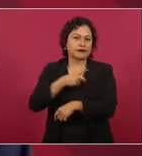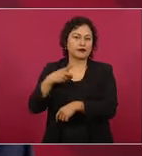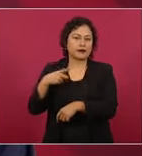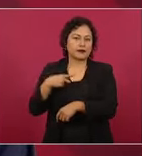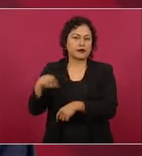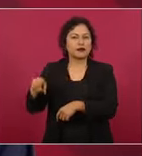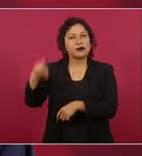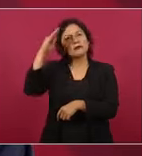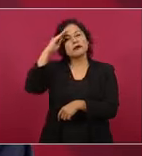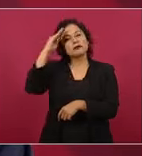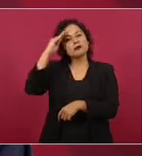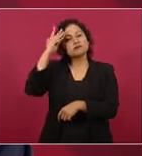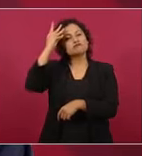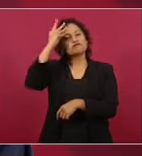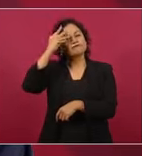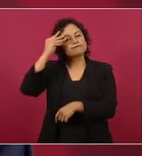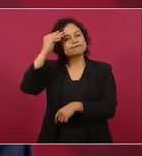procedimientos,